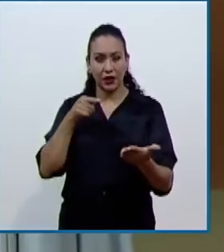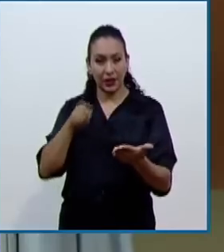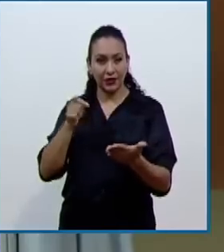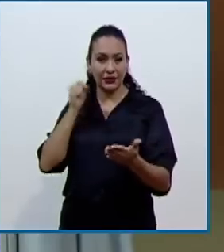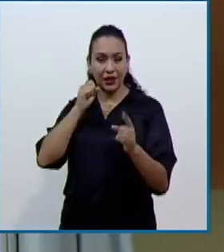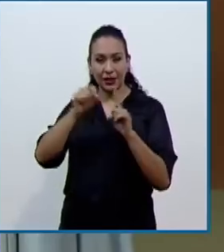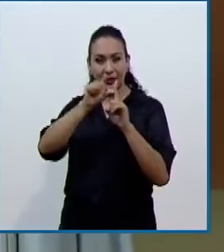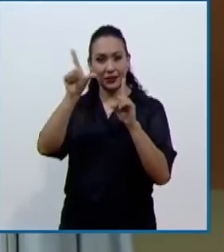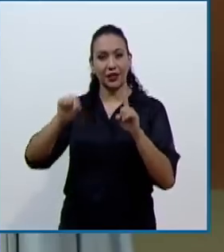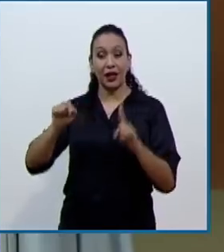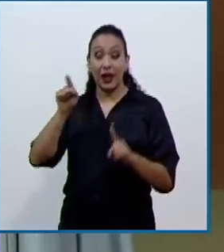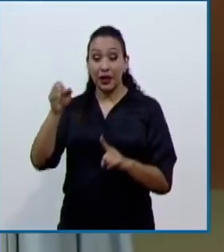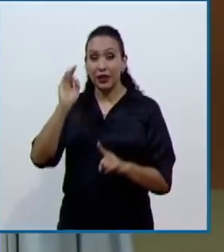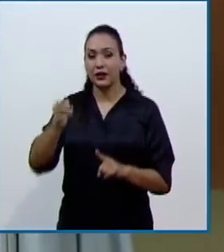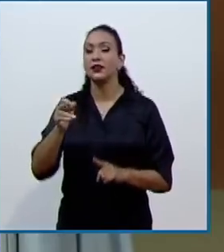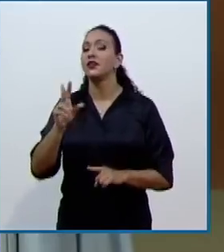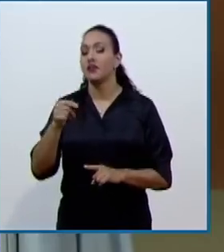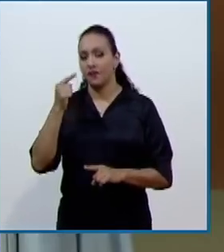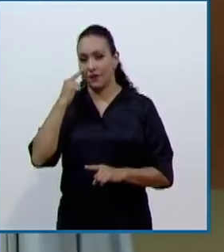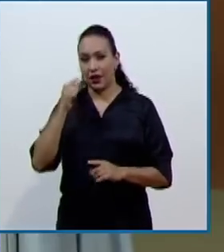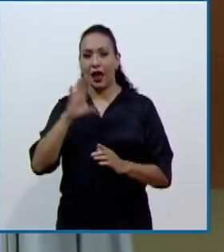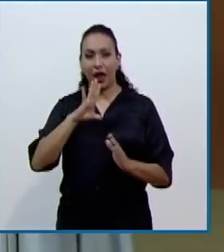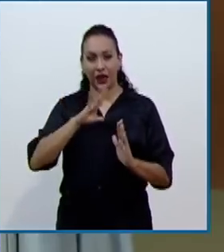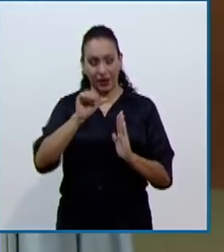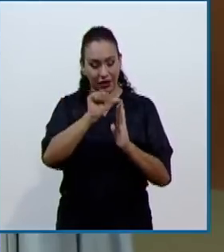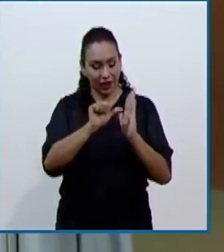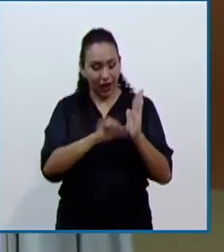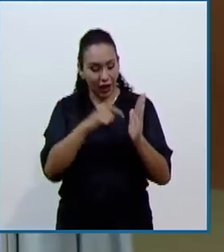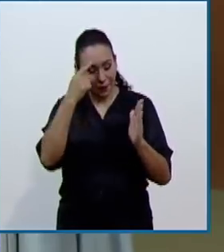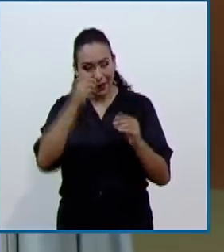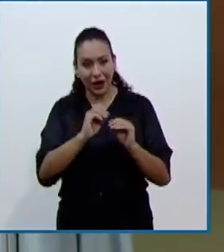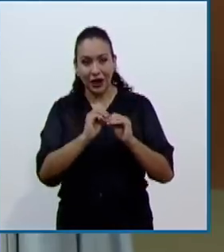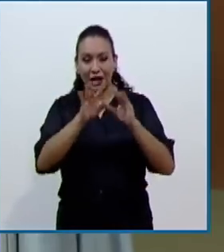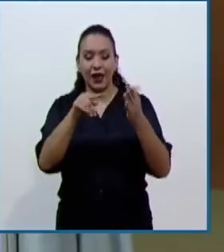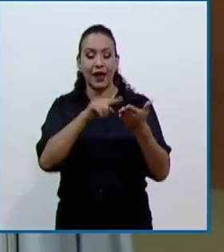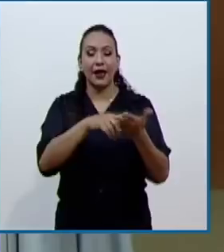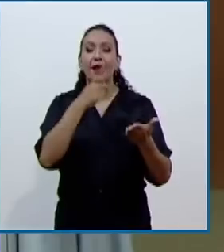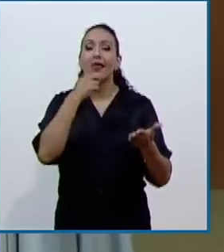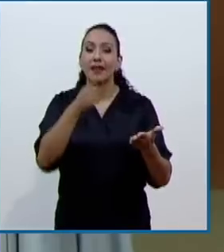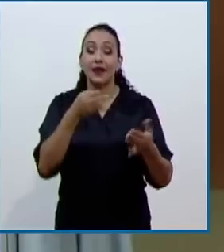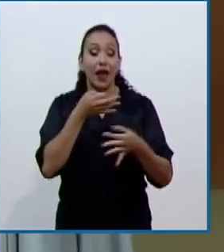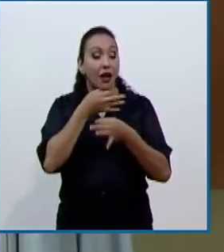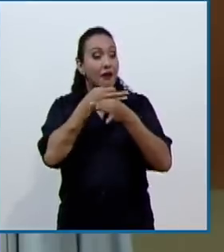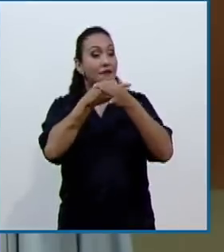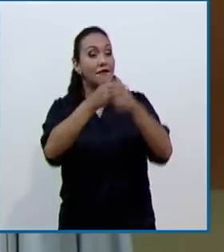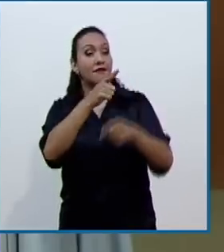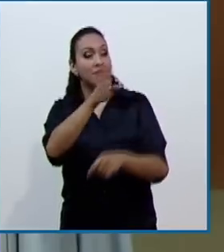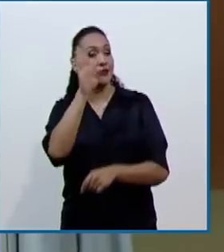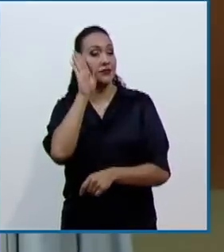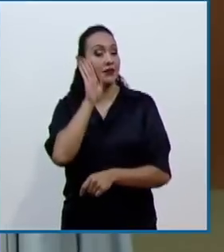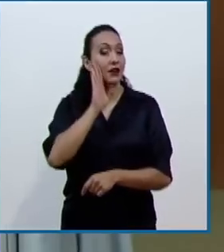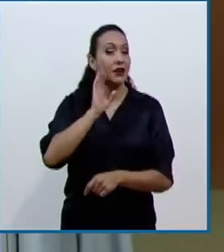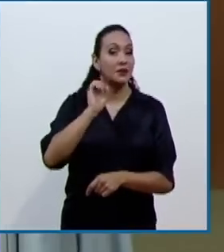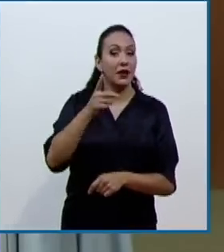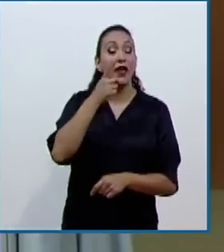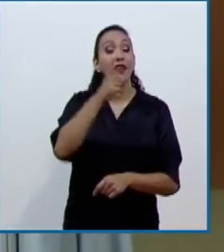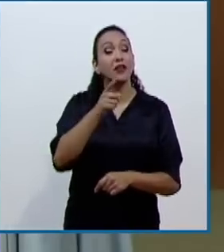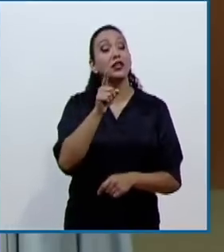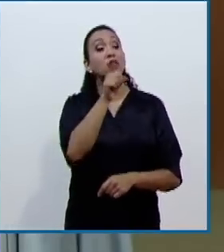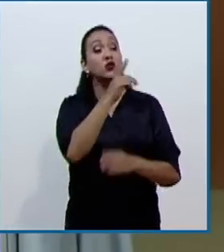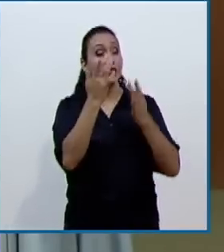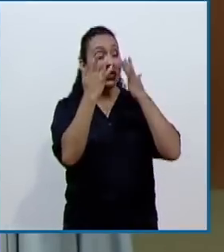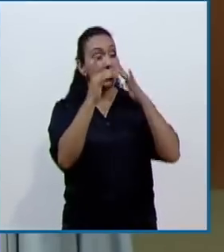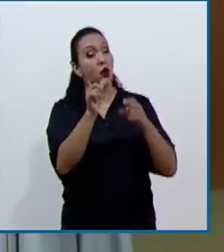Senado. La renuncia con base en este artículo aclaratorio que les indica a los ministros cómo, cuándo y dónde